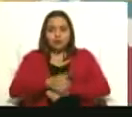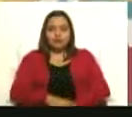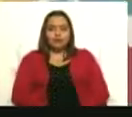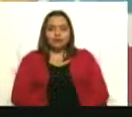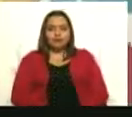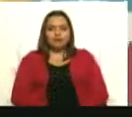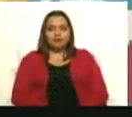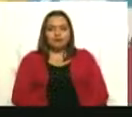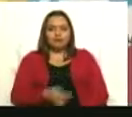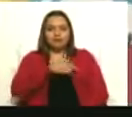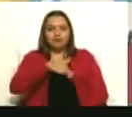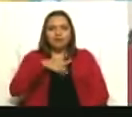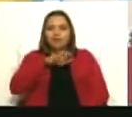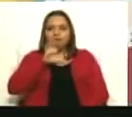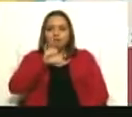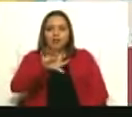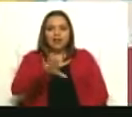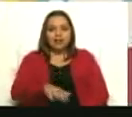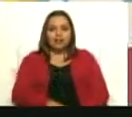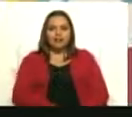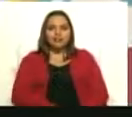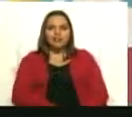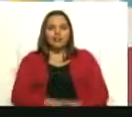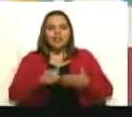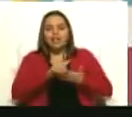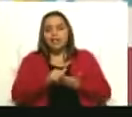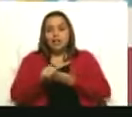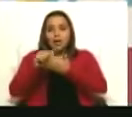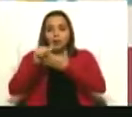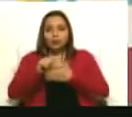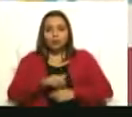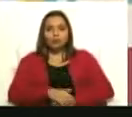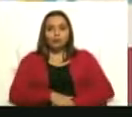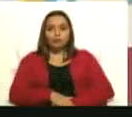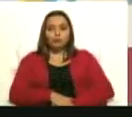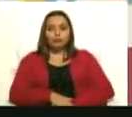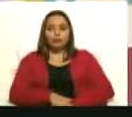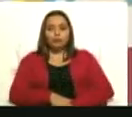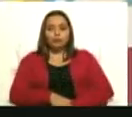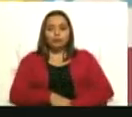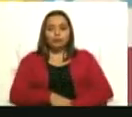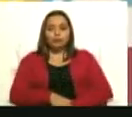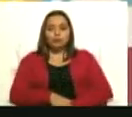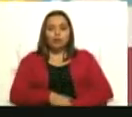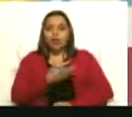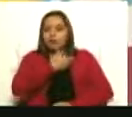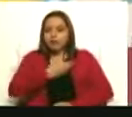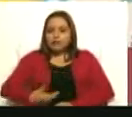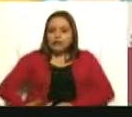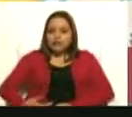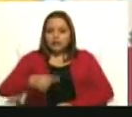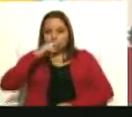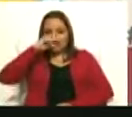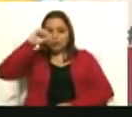de nuestro país, presidido por el presidente